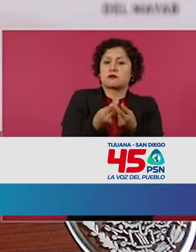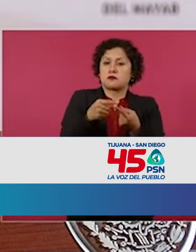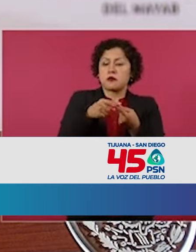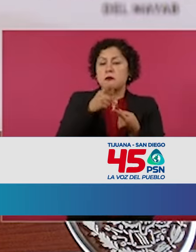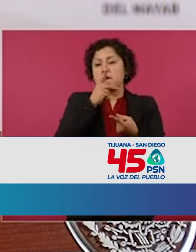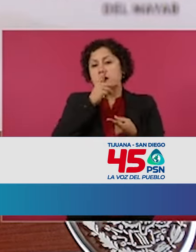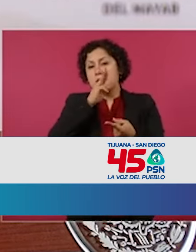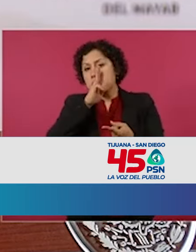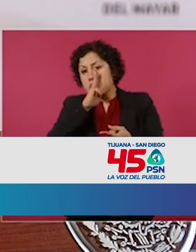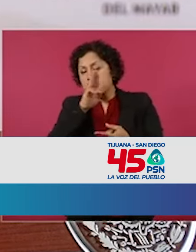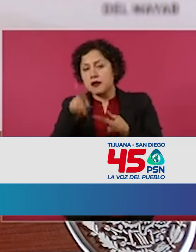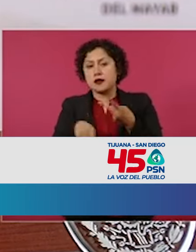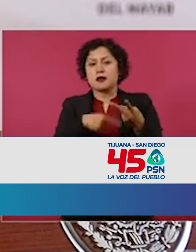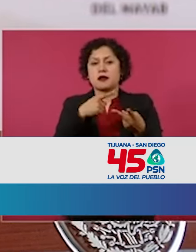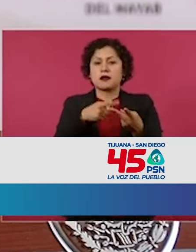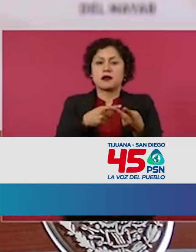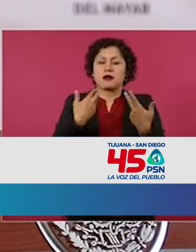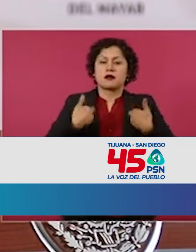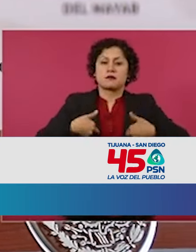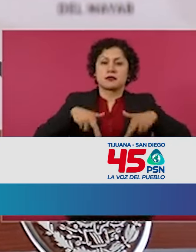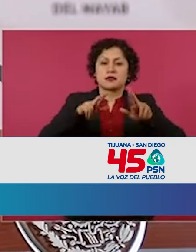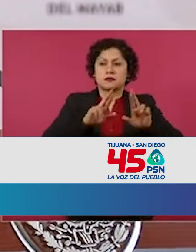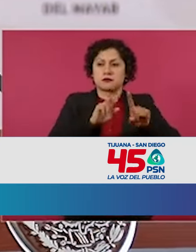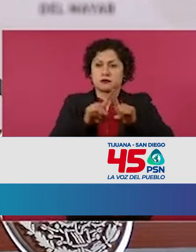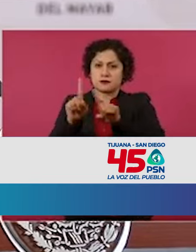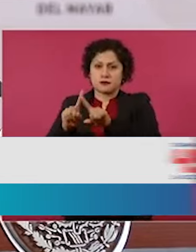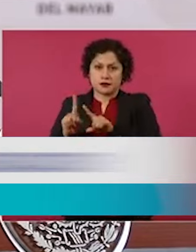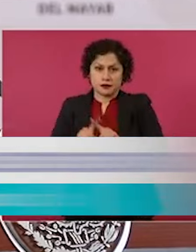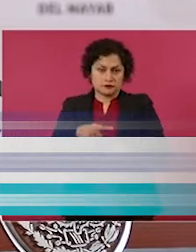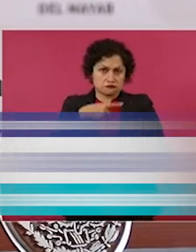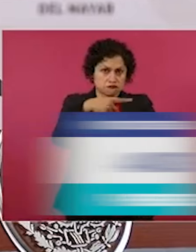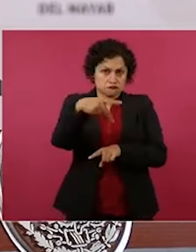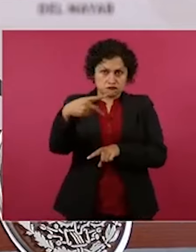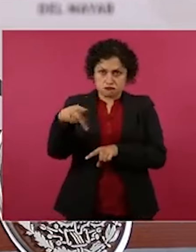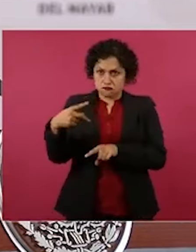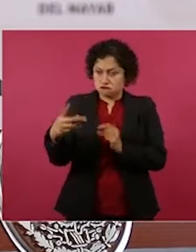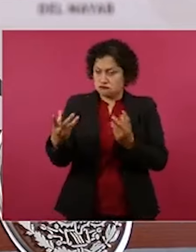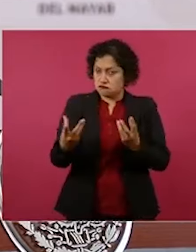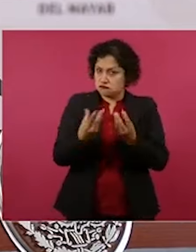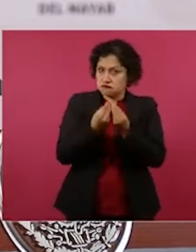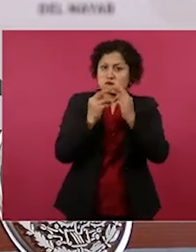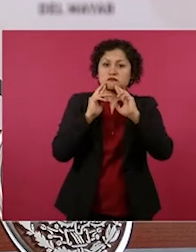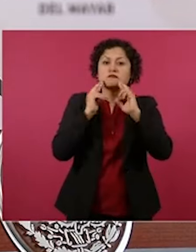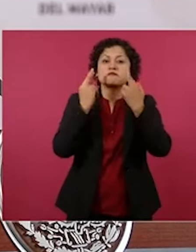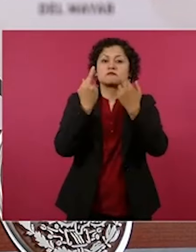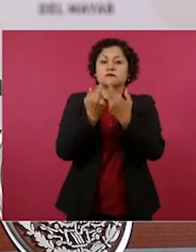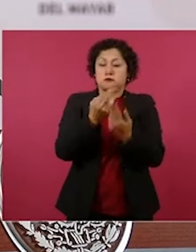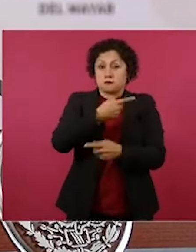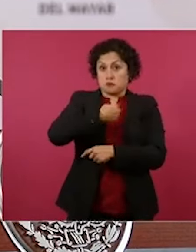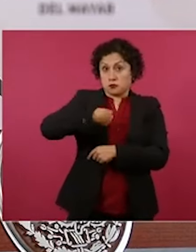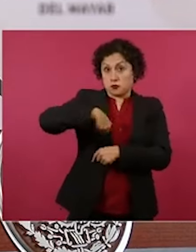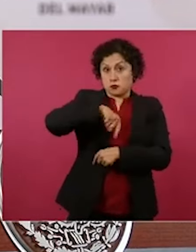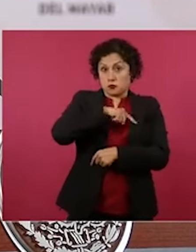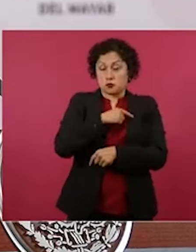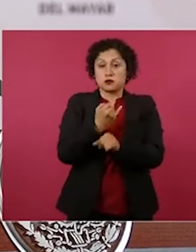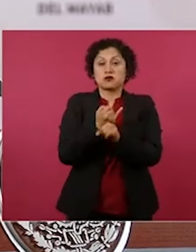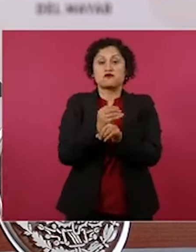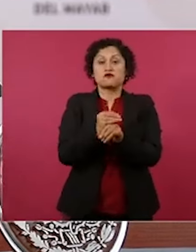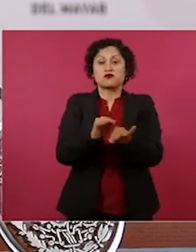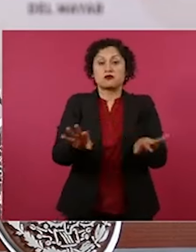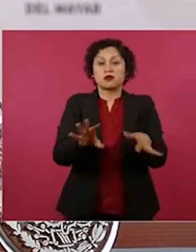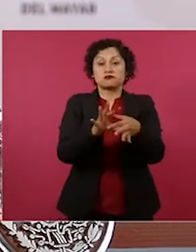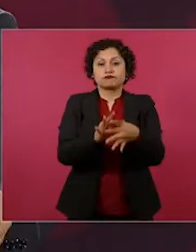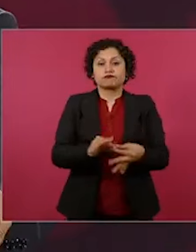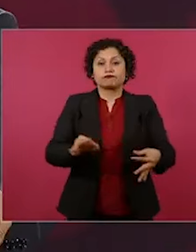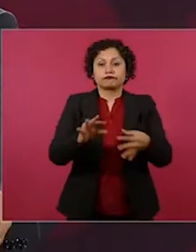de ellos, y les informamos de